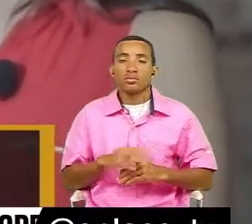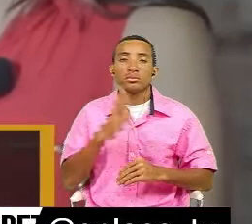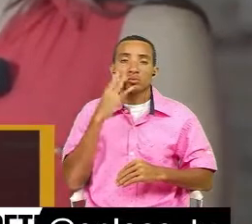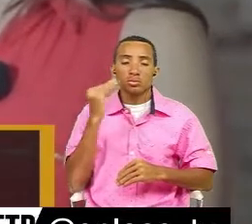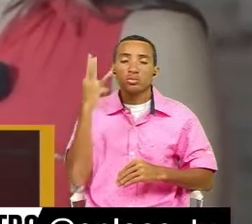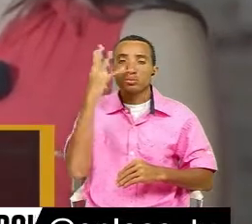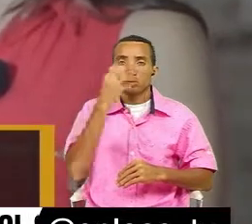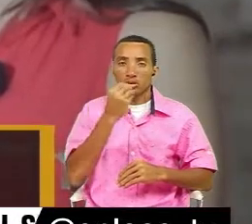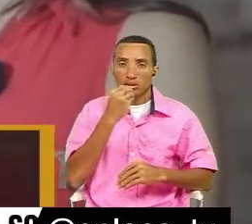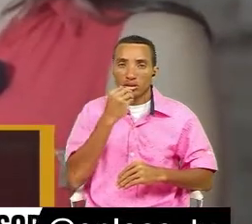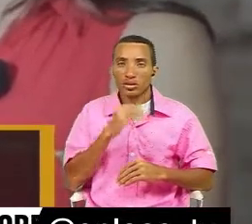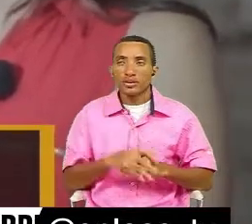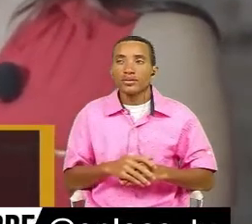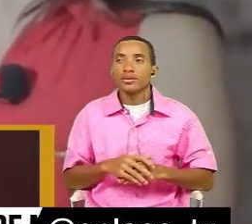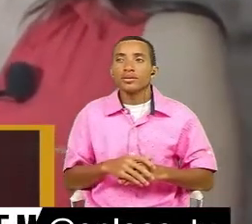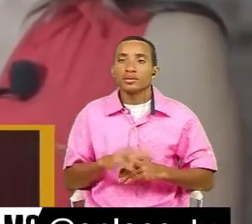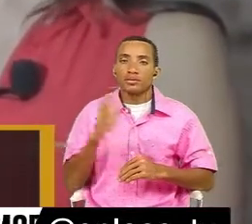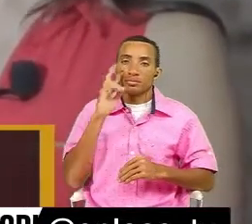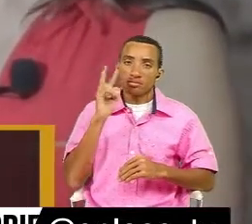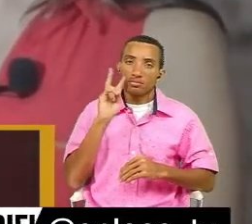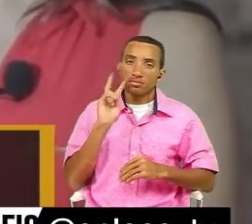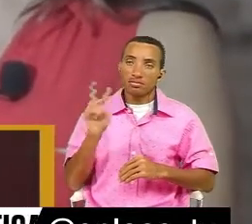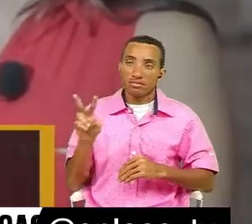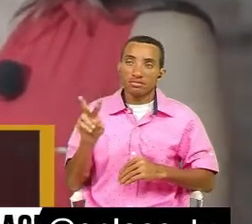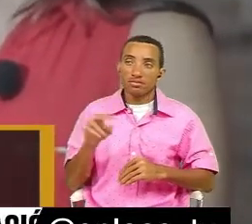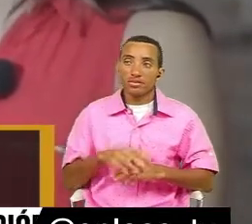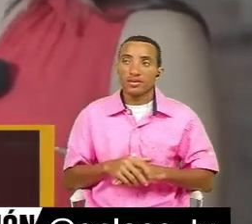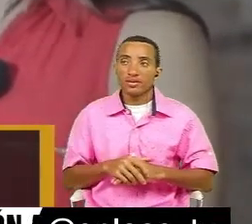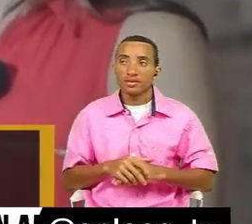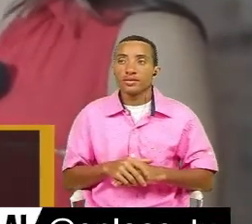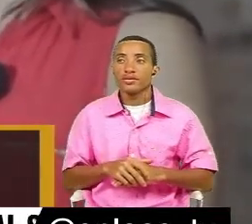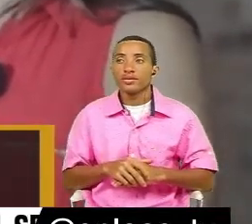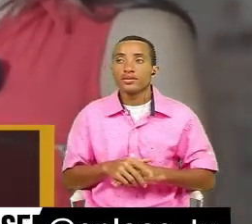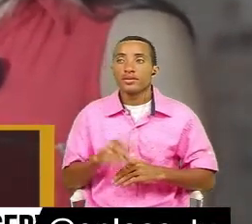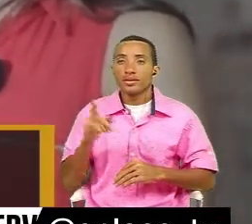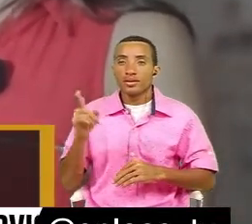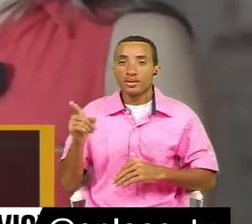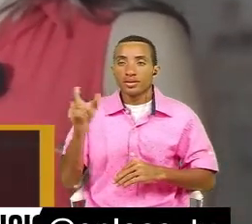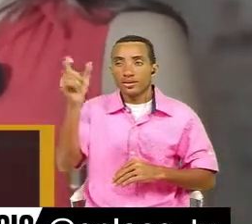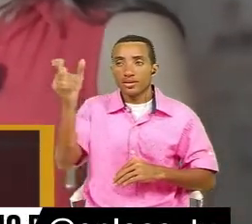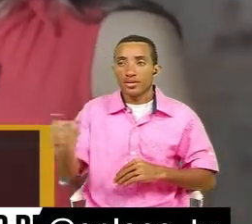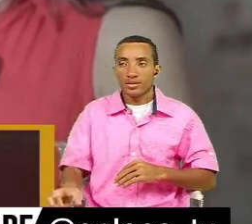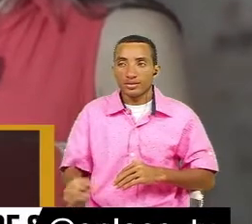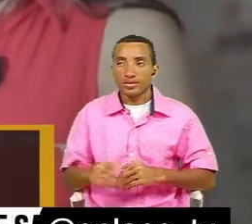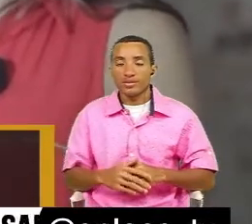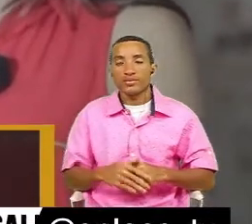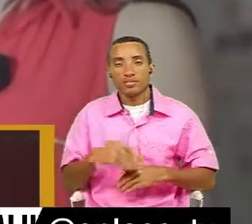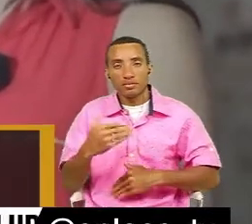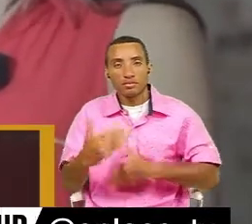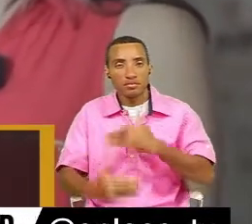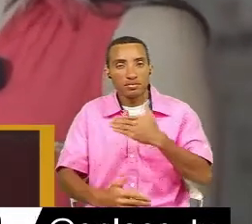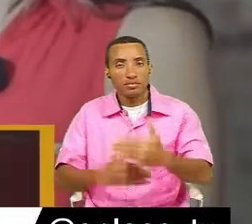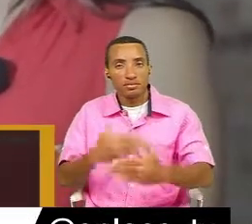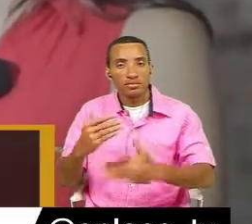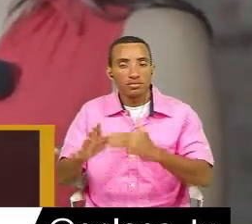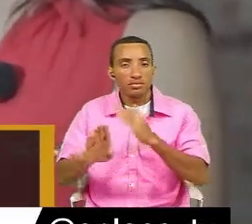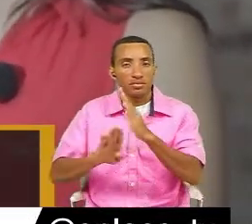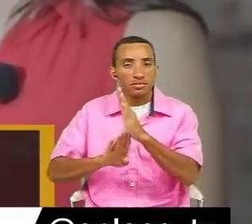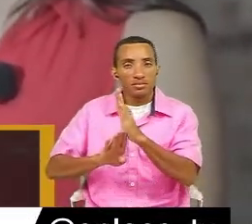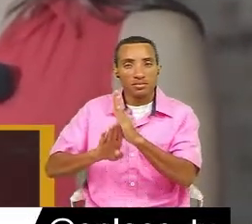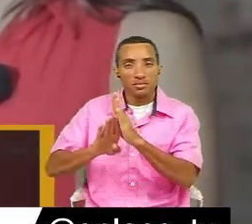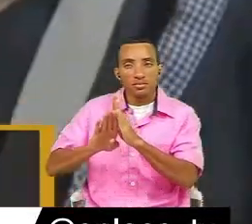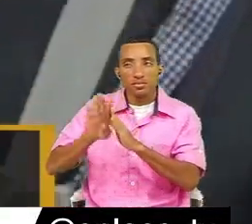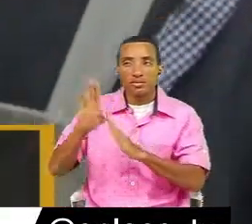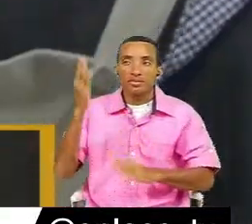bonita, ya que hemos visto pues cómo Sergio ha venido creciendo, ya que pues